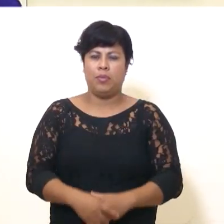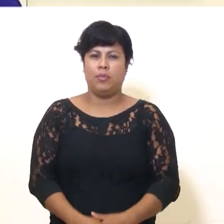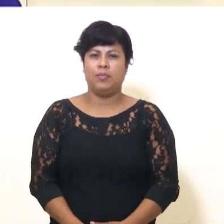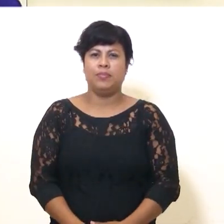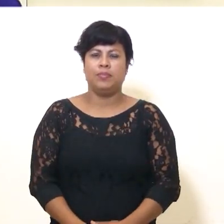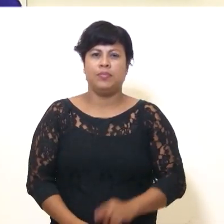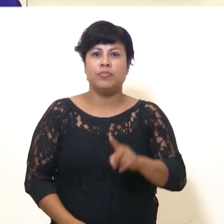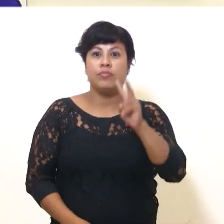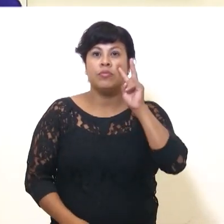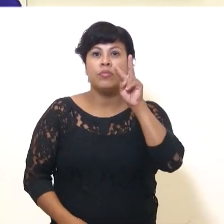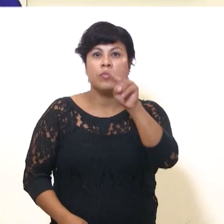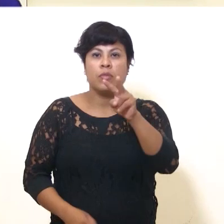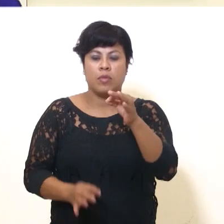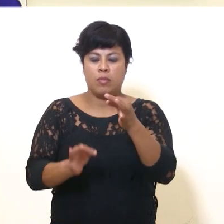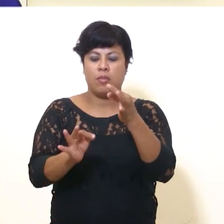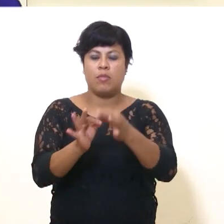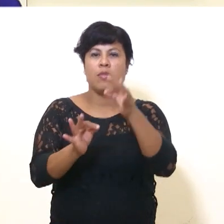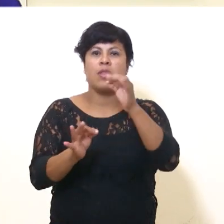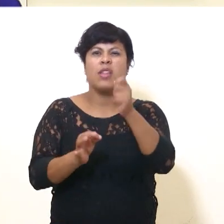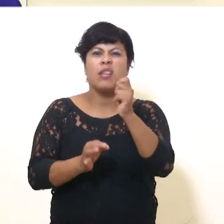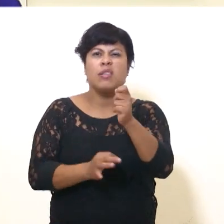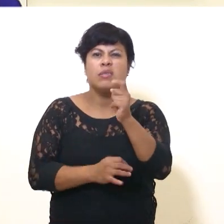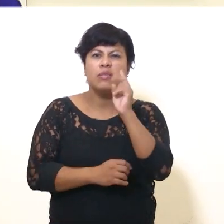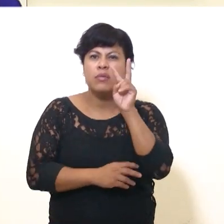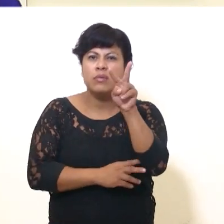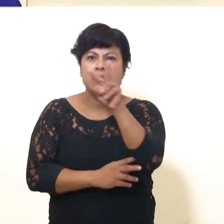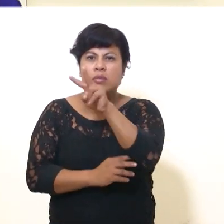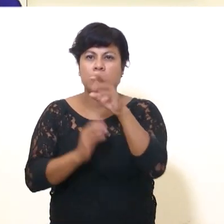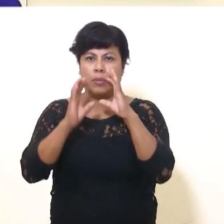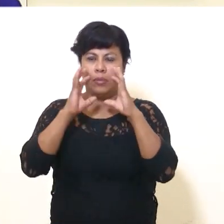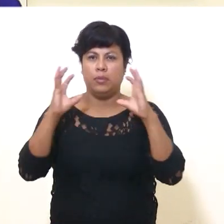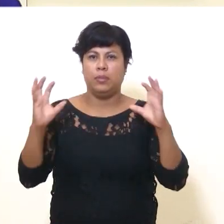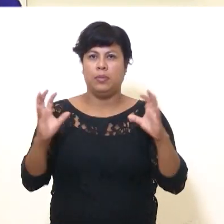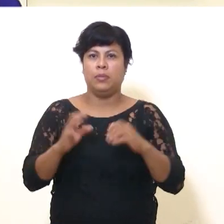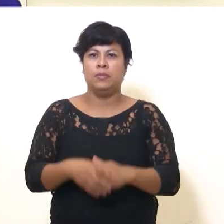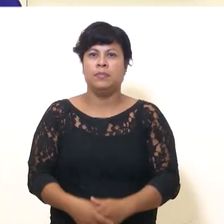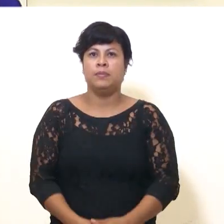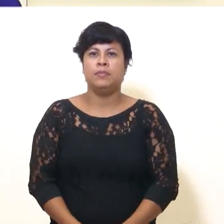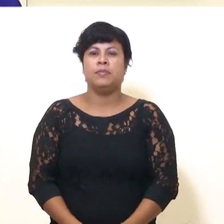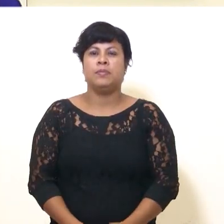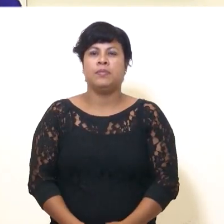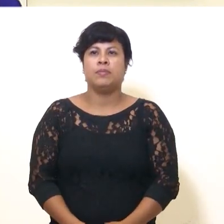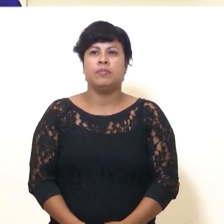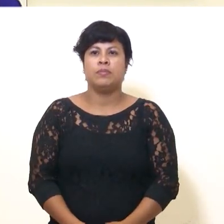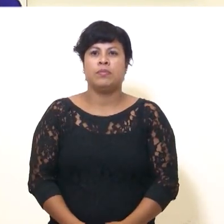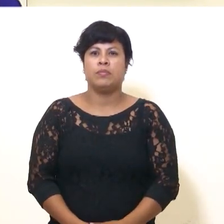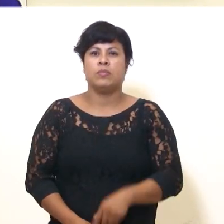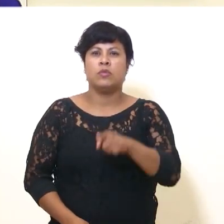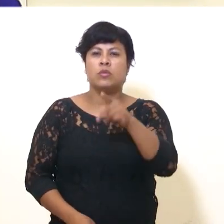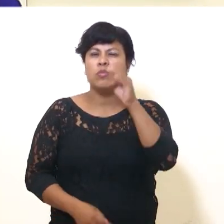pásale, lleve sus globos. Obsérvalos perfectamente bien.